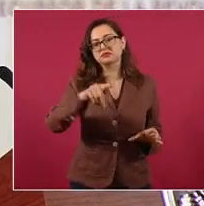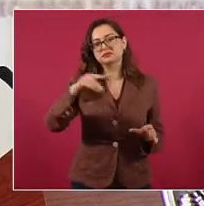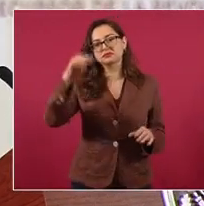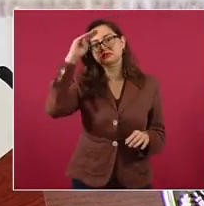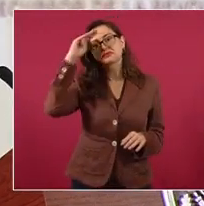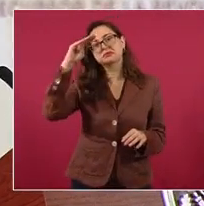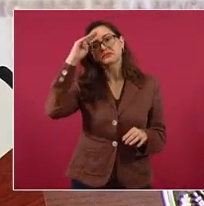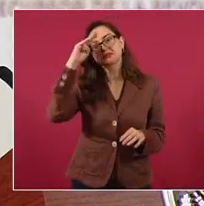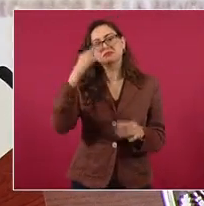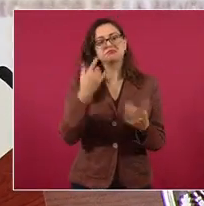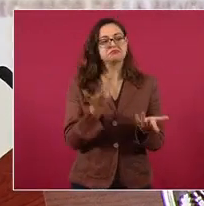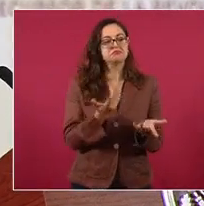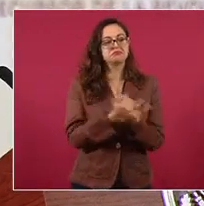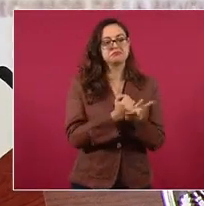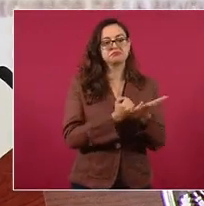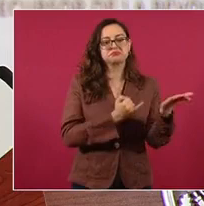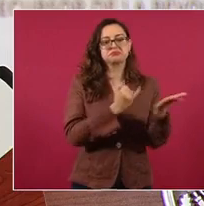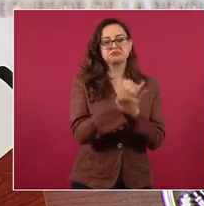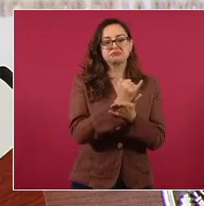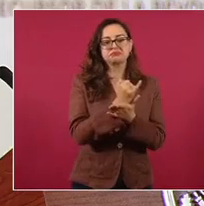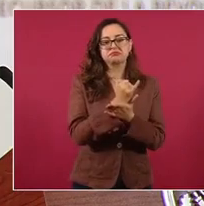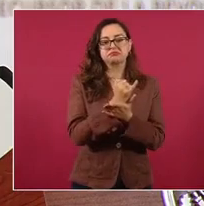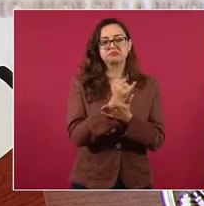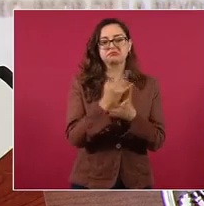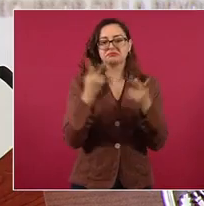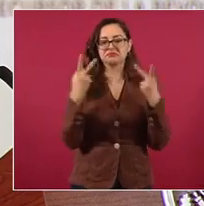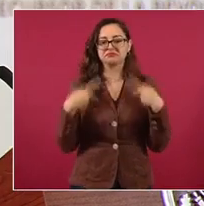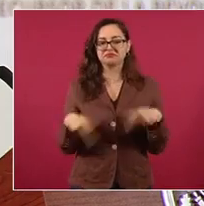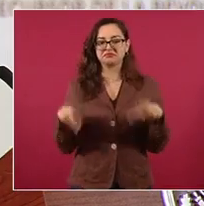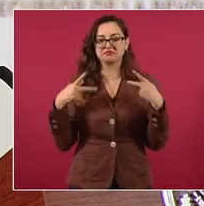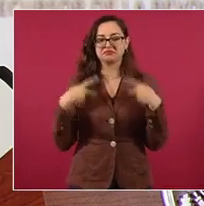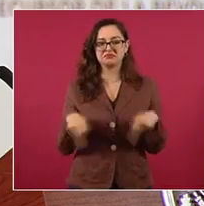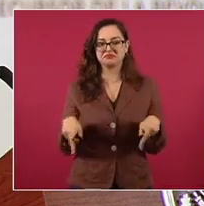a gente más violenta